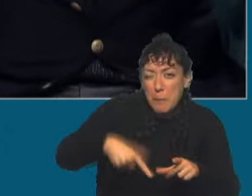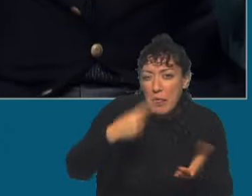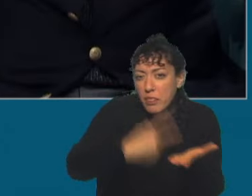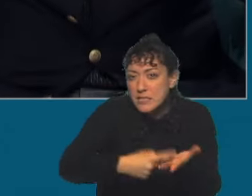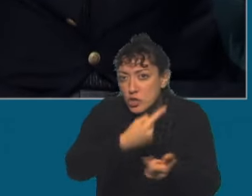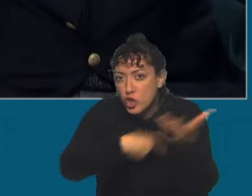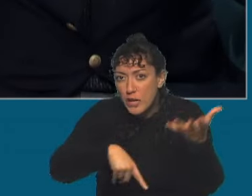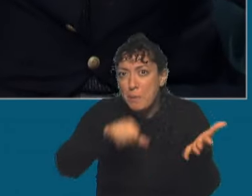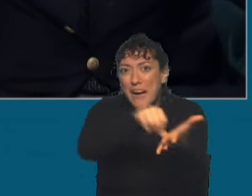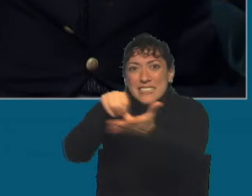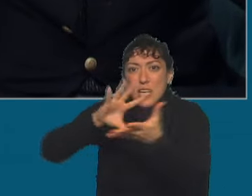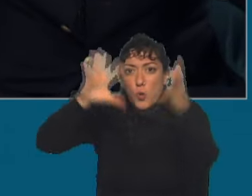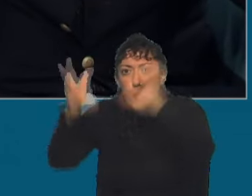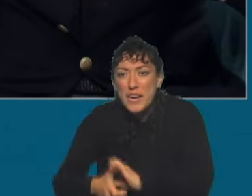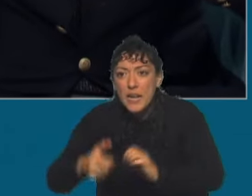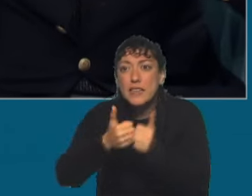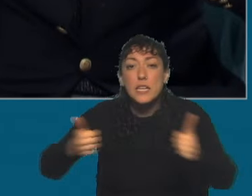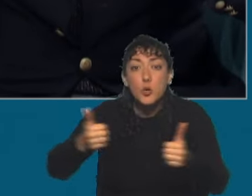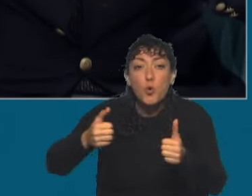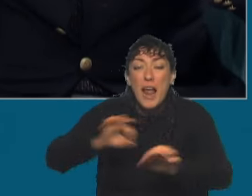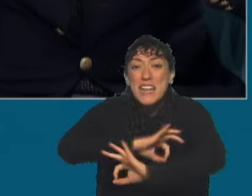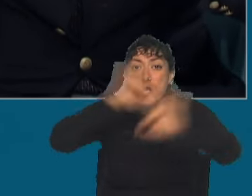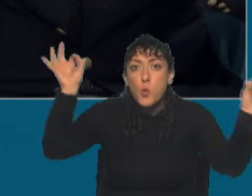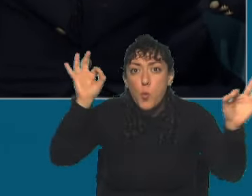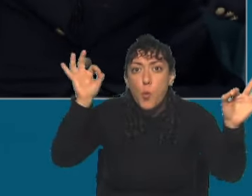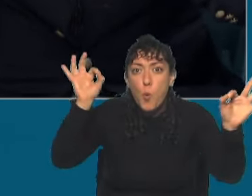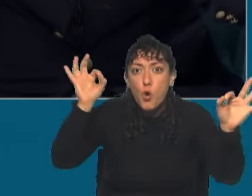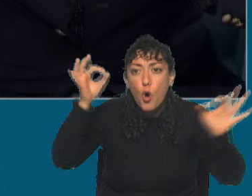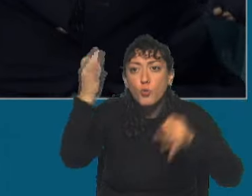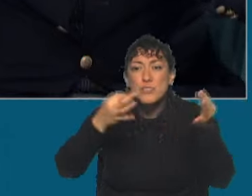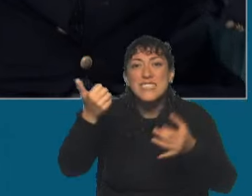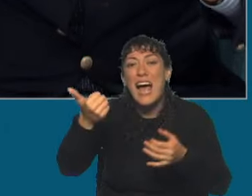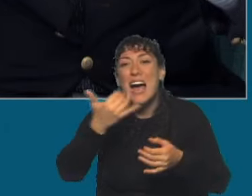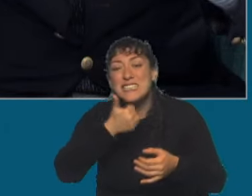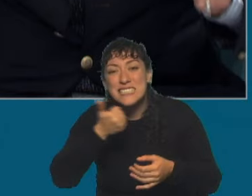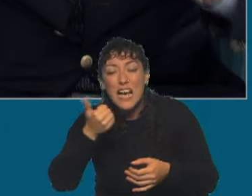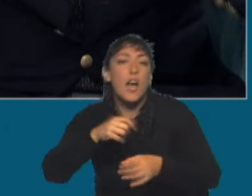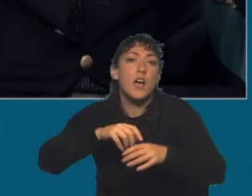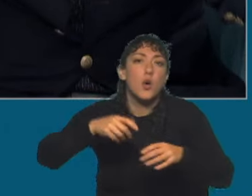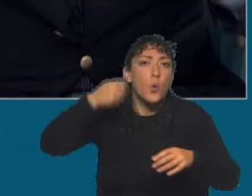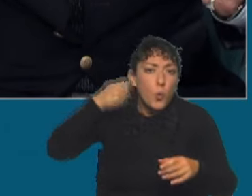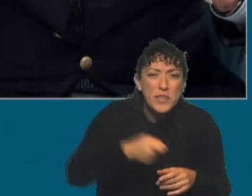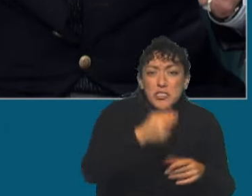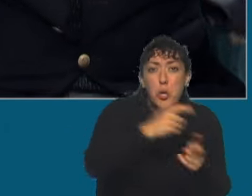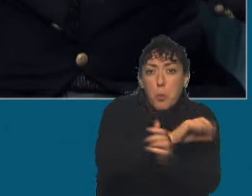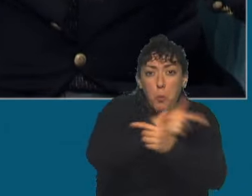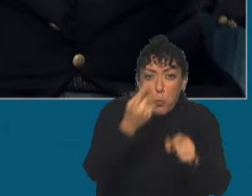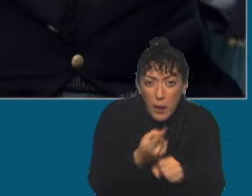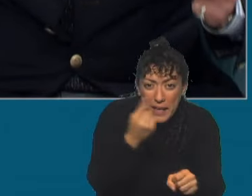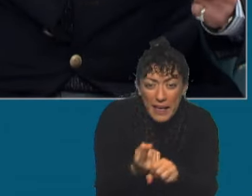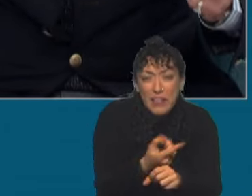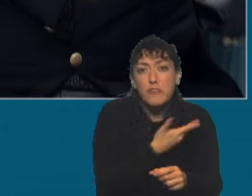puede ser sometido a juicio en ningún tribunal, ni aún en la Corte de Justicia de La Haya. Ni el fondo, ni sus gobernadores, ni